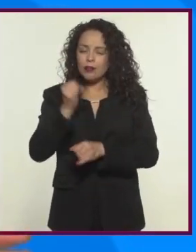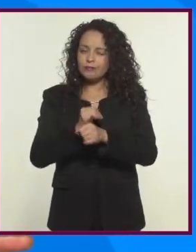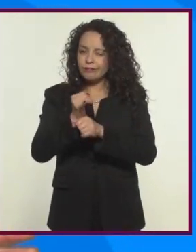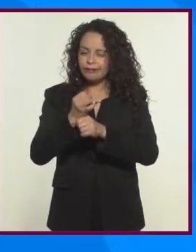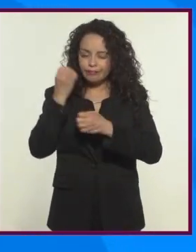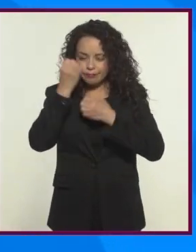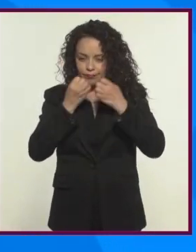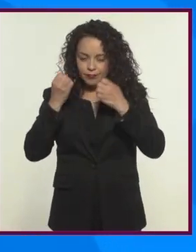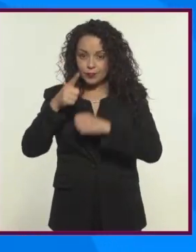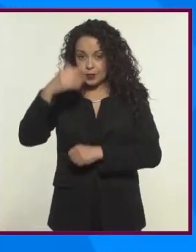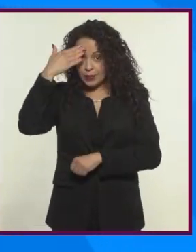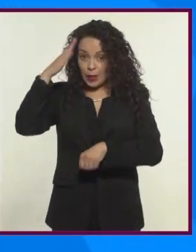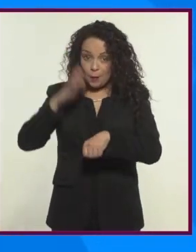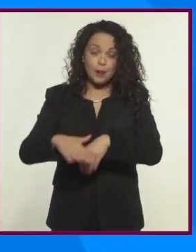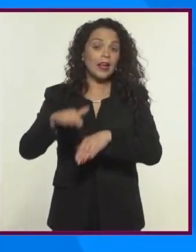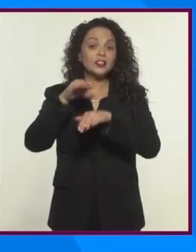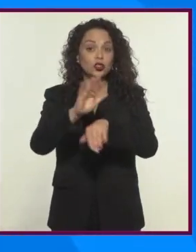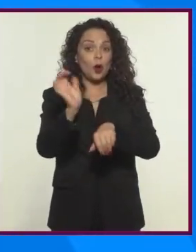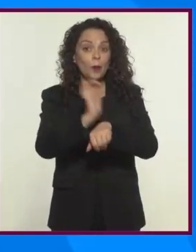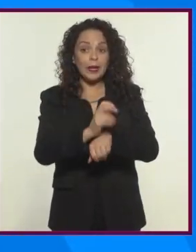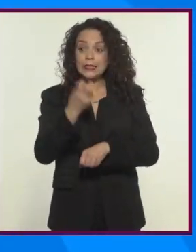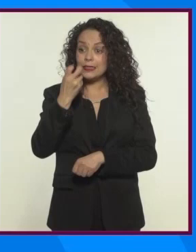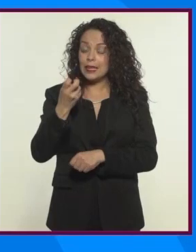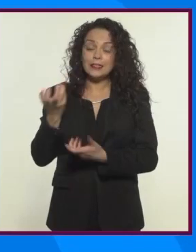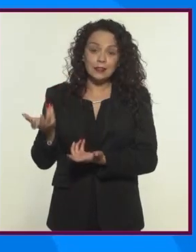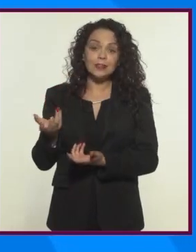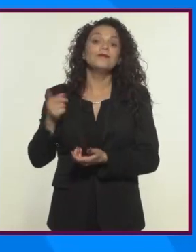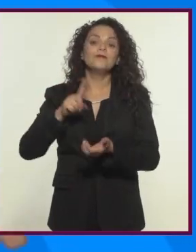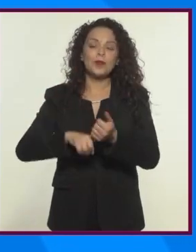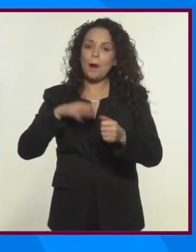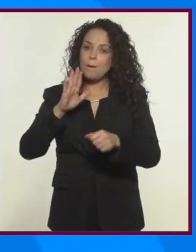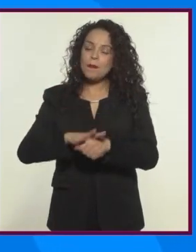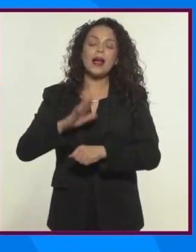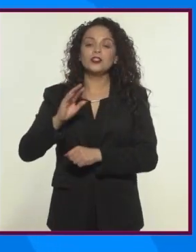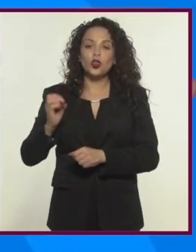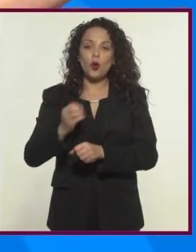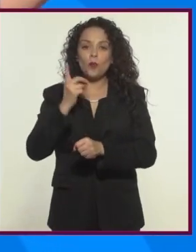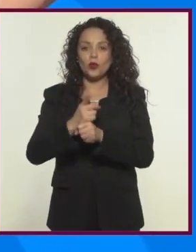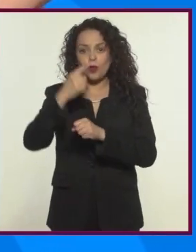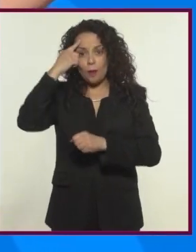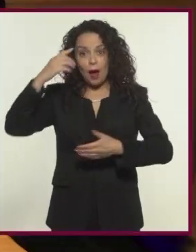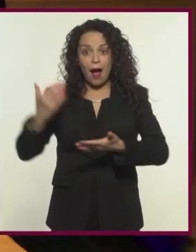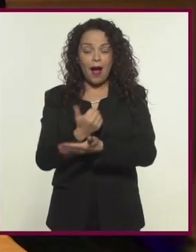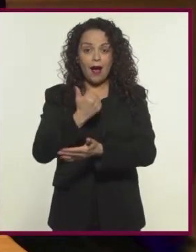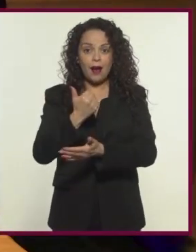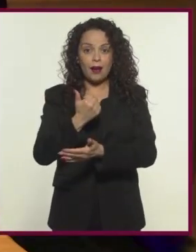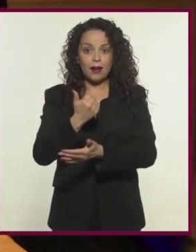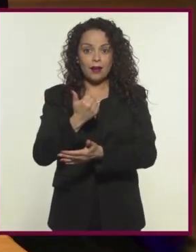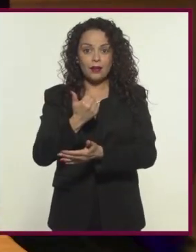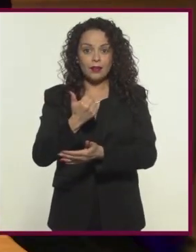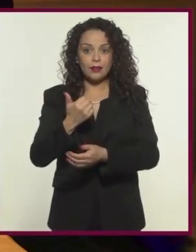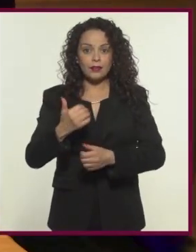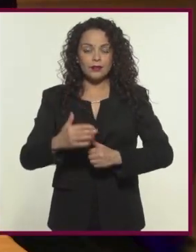análisis posible. Mientras más sepan sobre cine y sobre estas películas, más oportunidades tendrán de ganar.